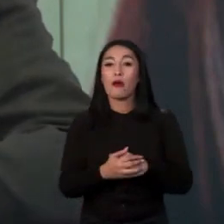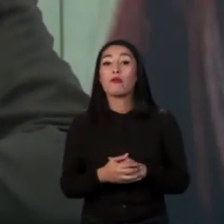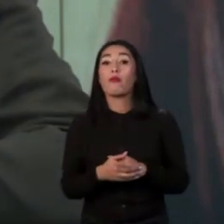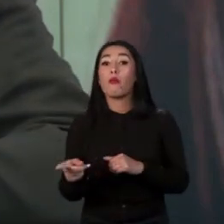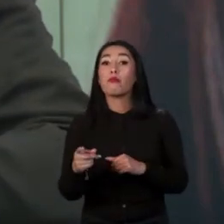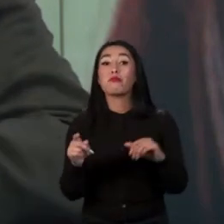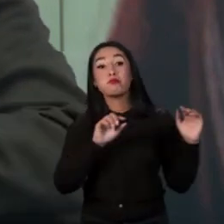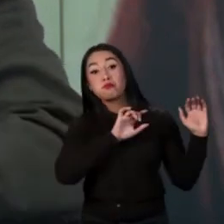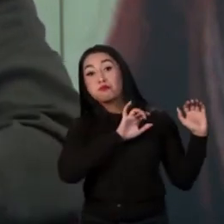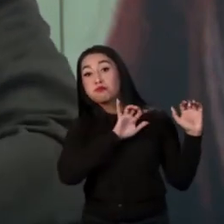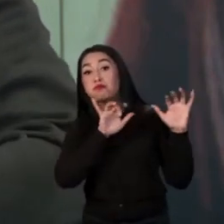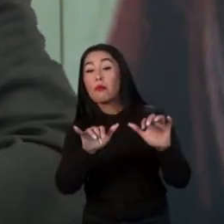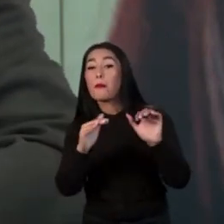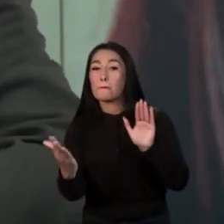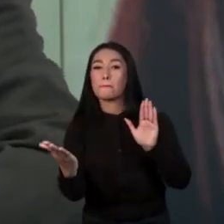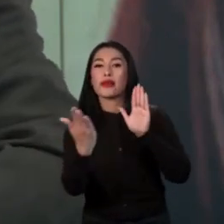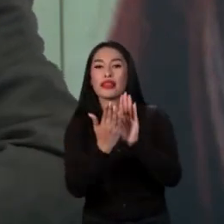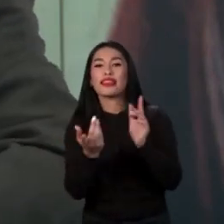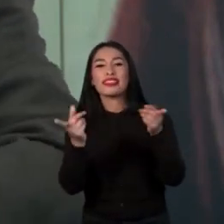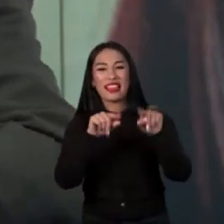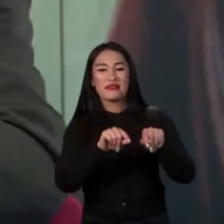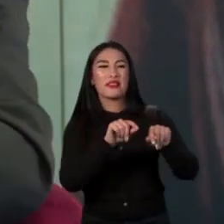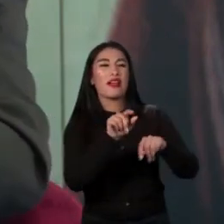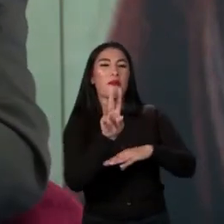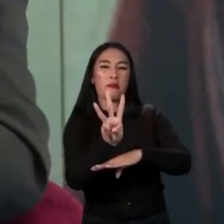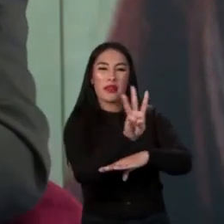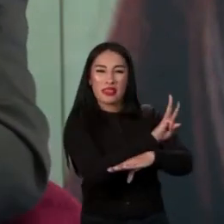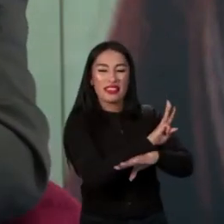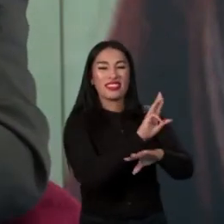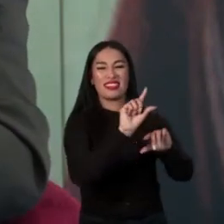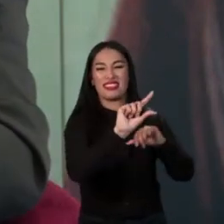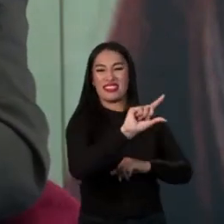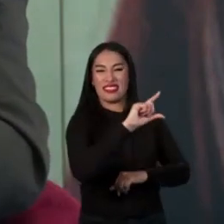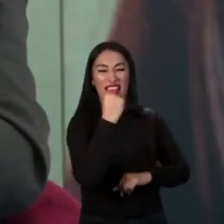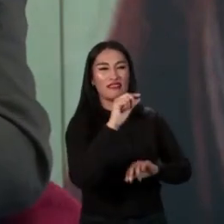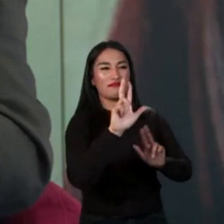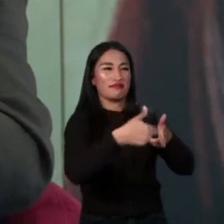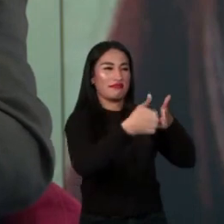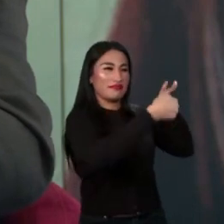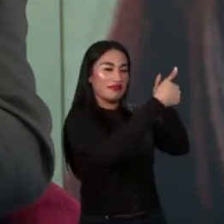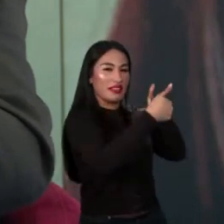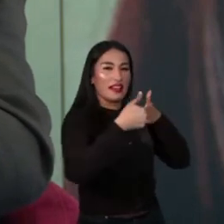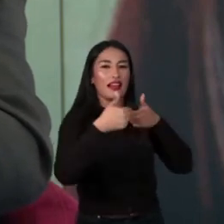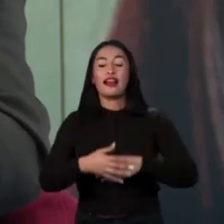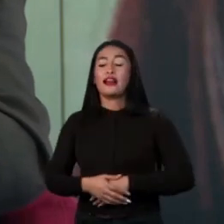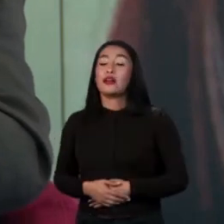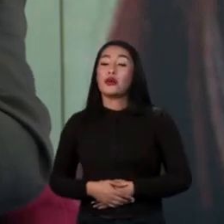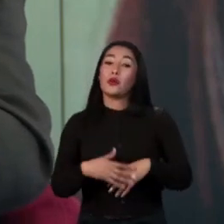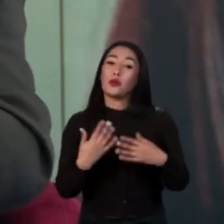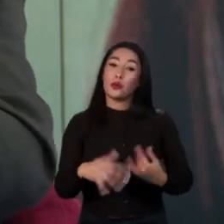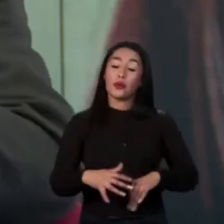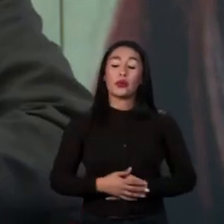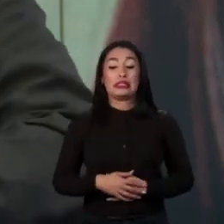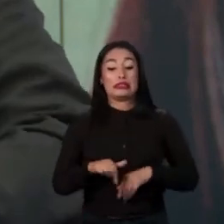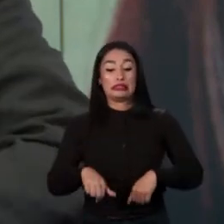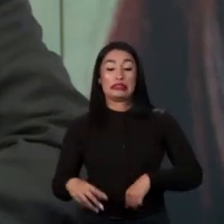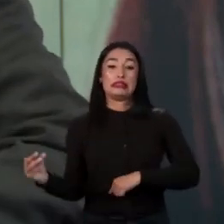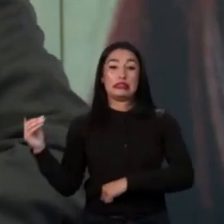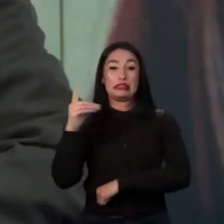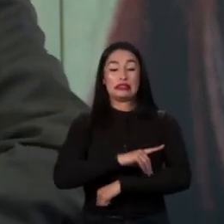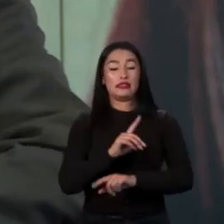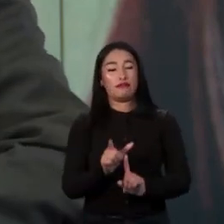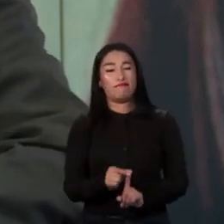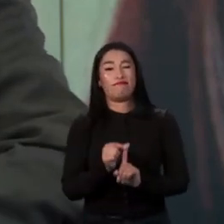acompañan presencialmente y también desde las diversas plataformas digitales en este evento que tiene un especial sentido y